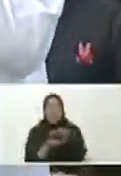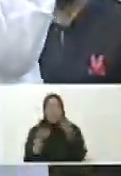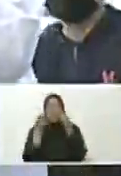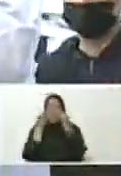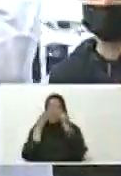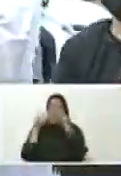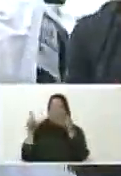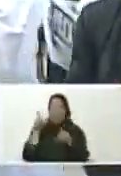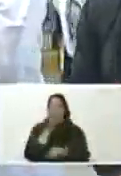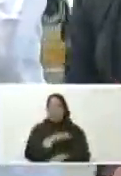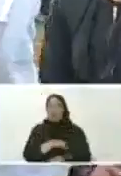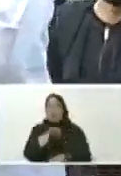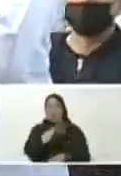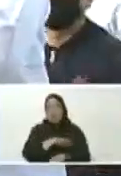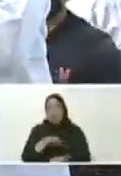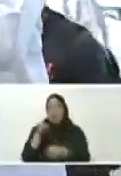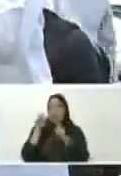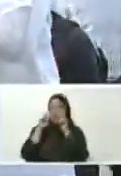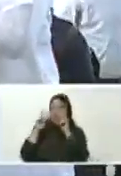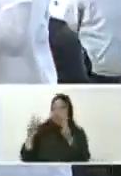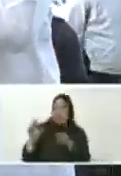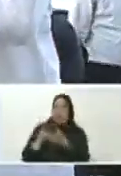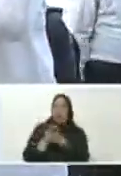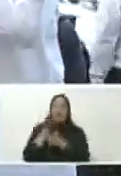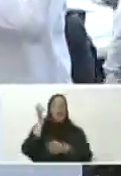a Nailet